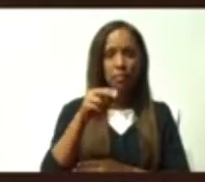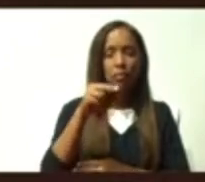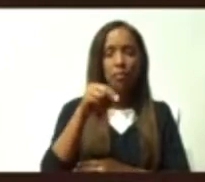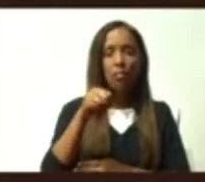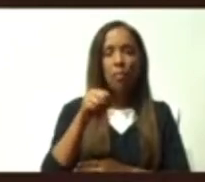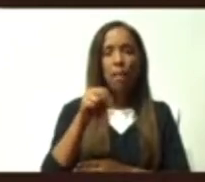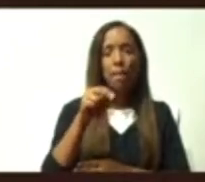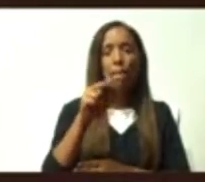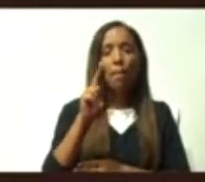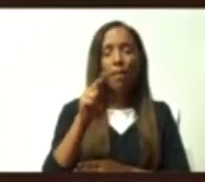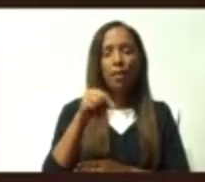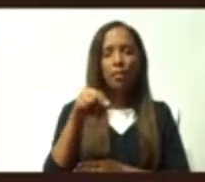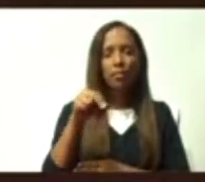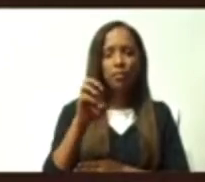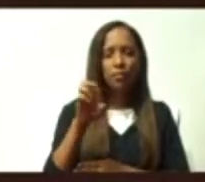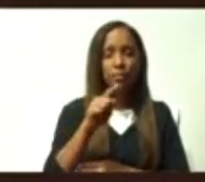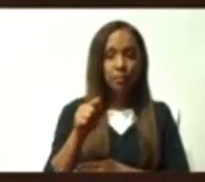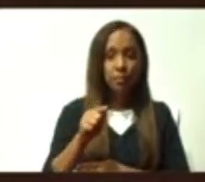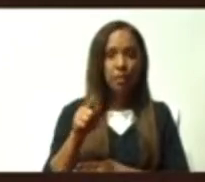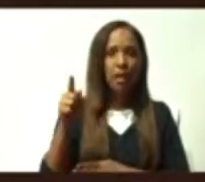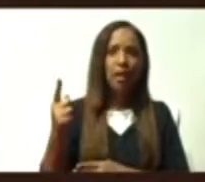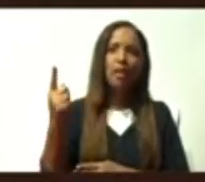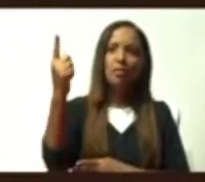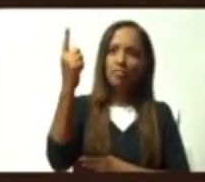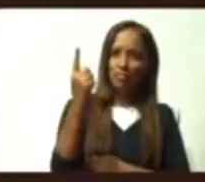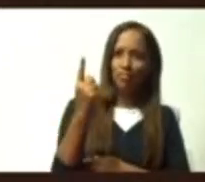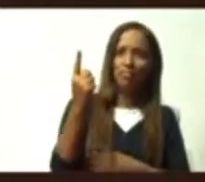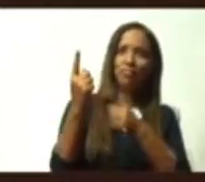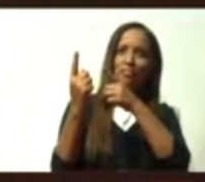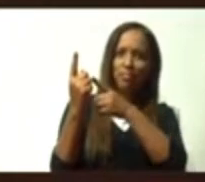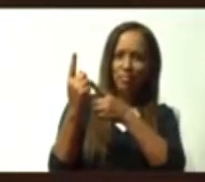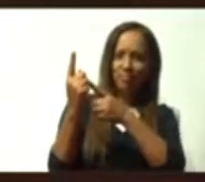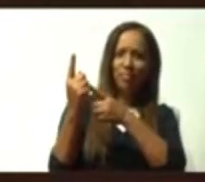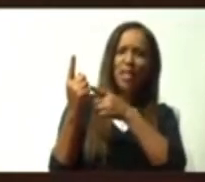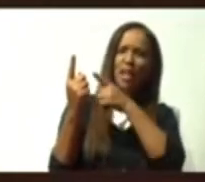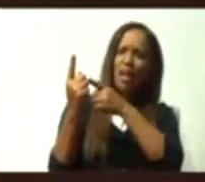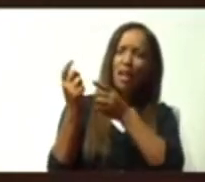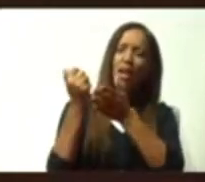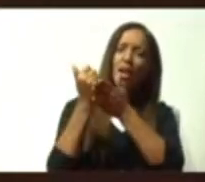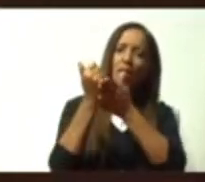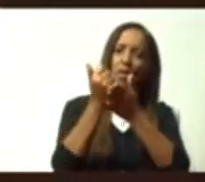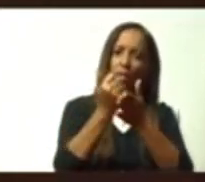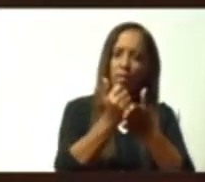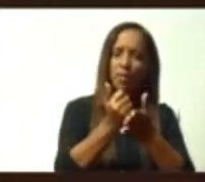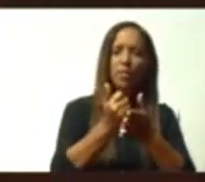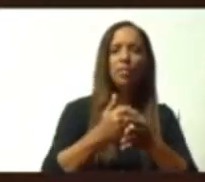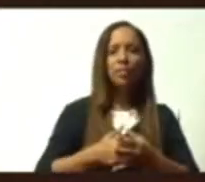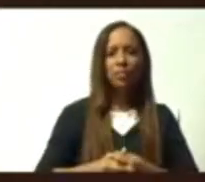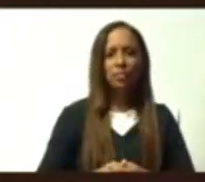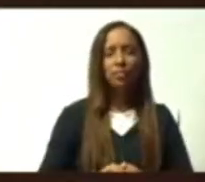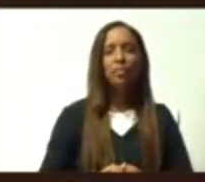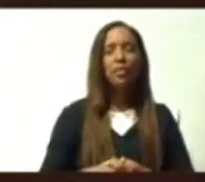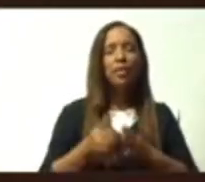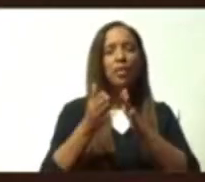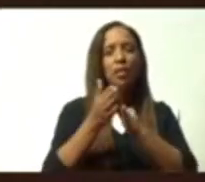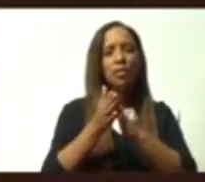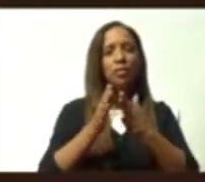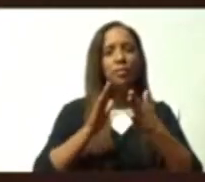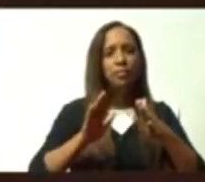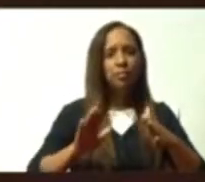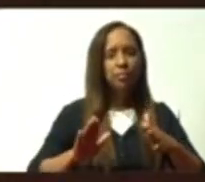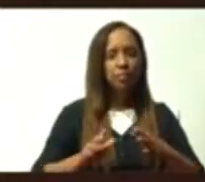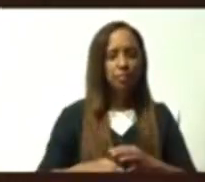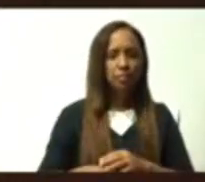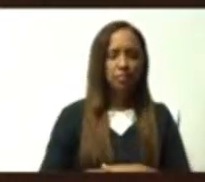República de Haití, nuestros vecinos, a veces pensamos, ¿dónde estará Agripino, que no viene a ayudarnos